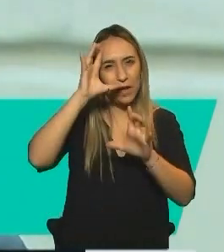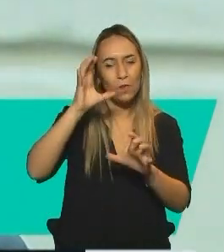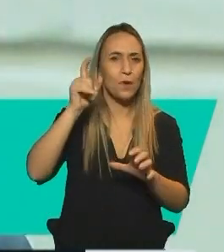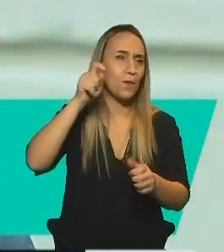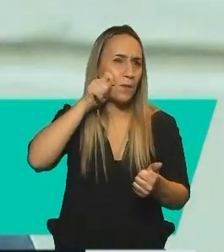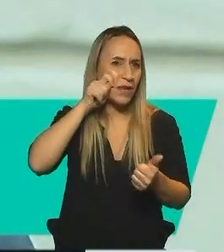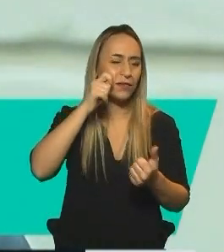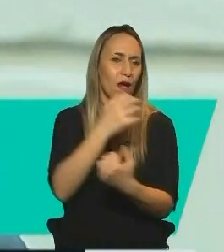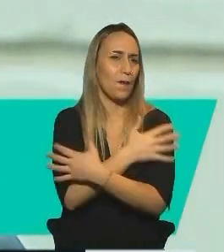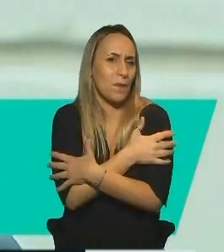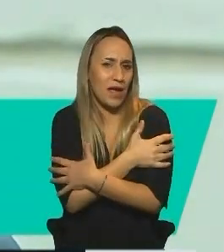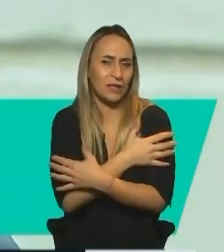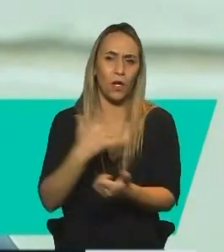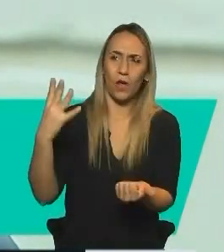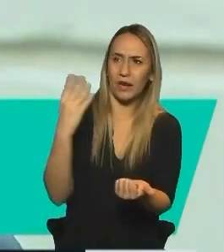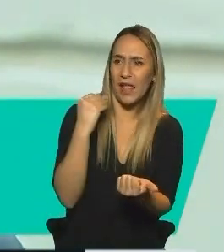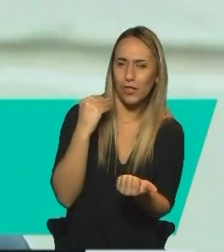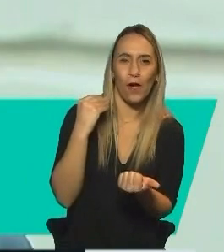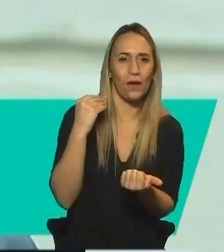los abrazos, los retos.